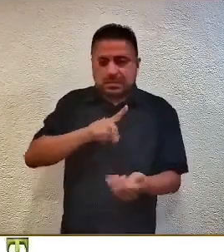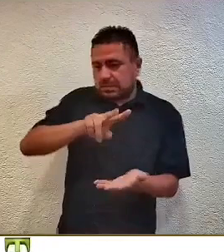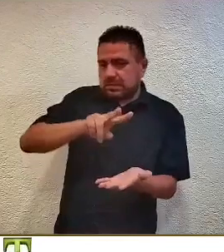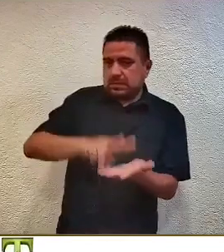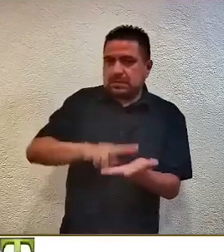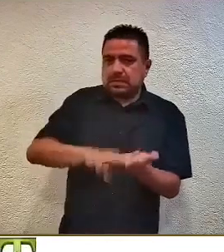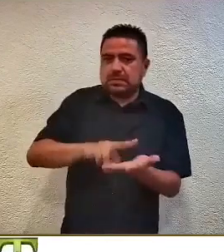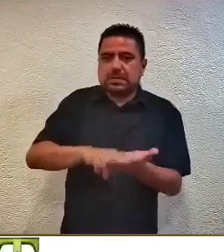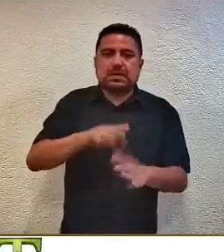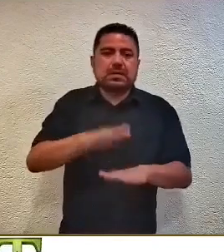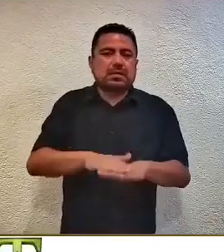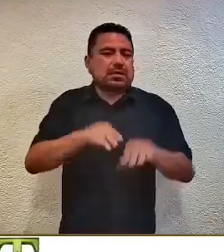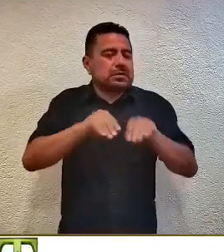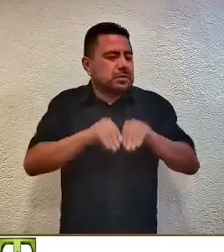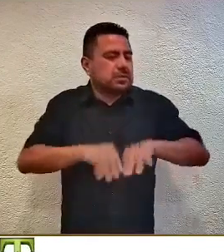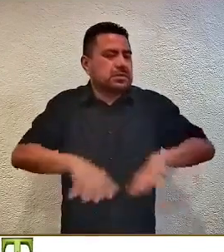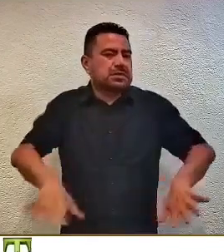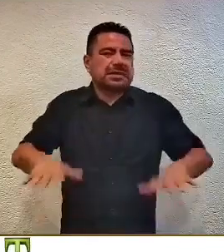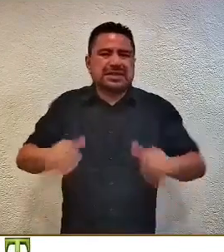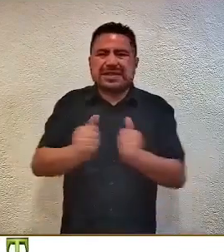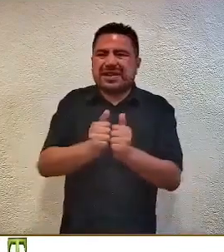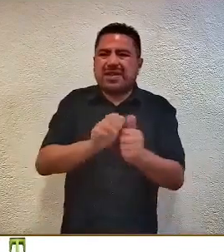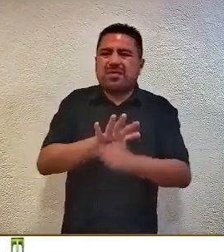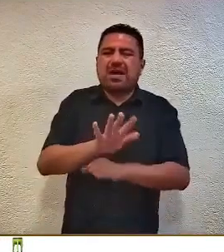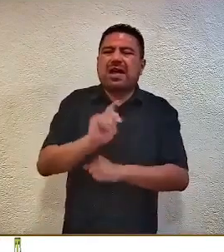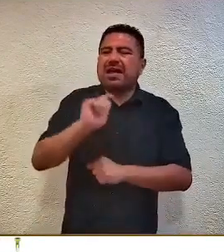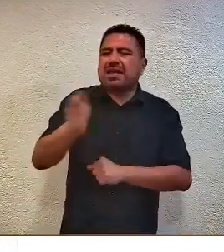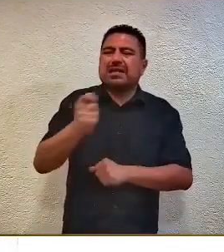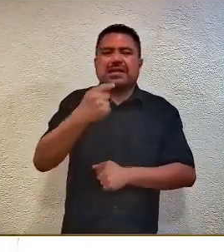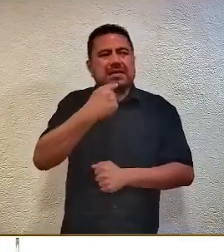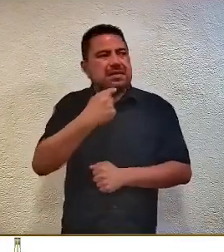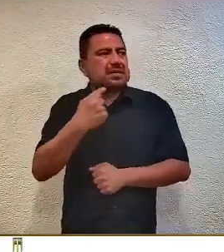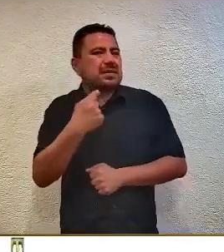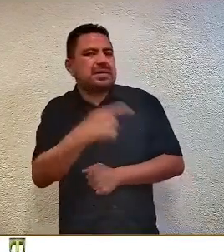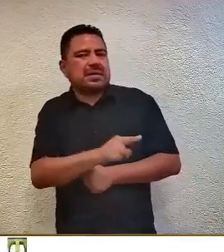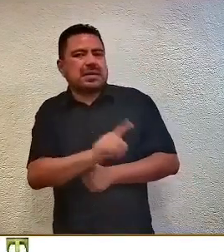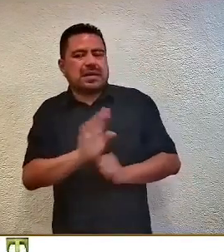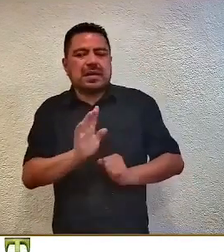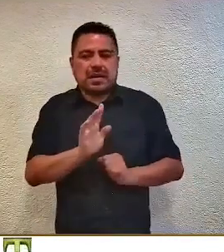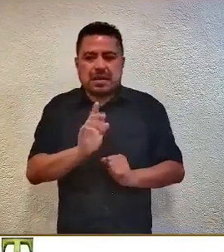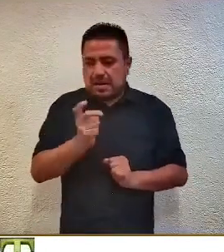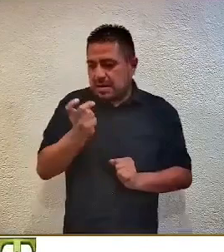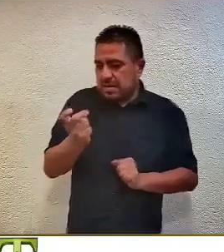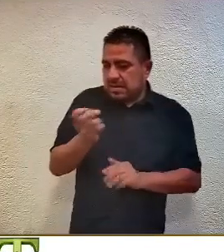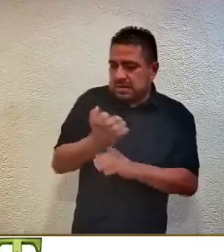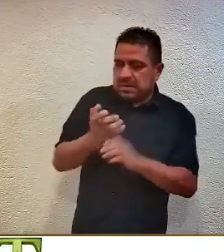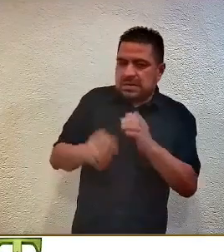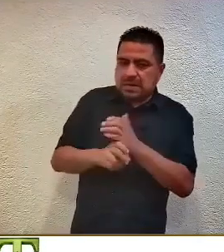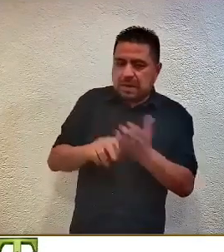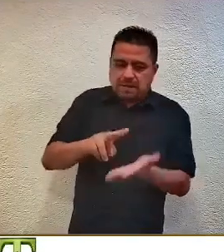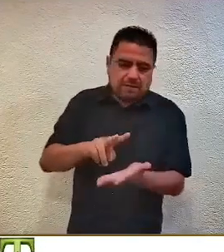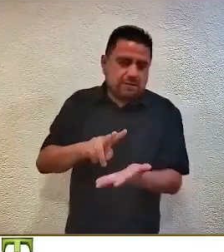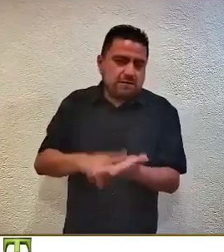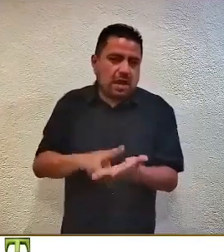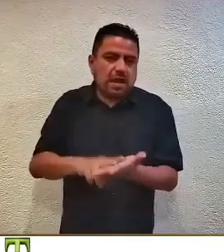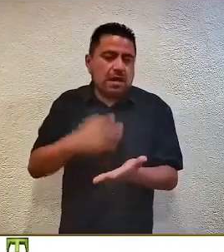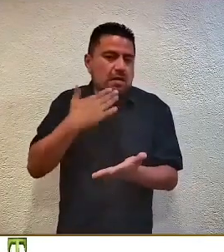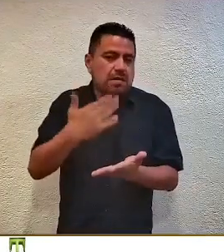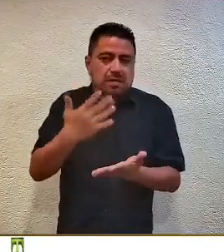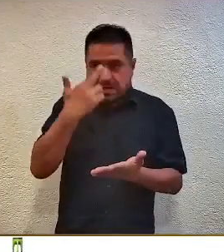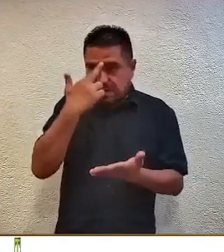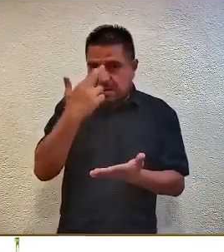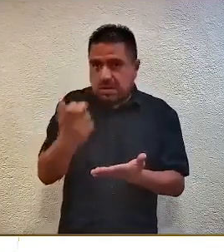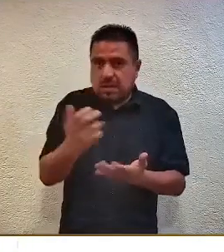la publicación por estrados del medio de impugnación es un mecanismo válido y